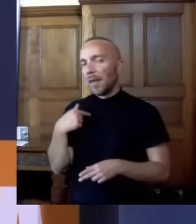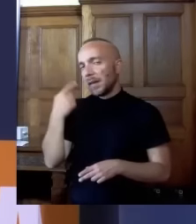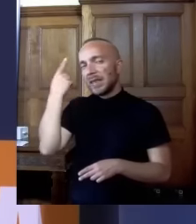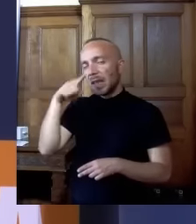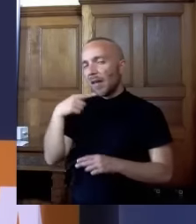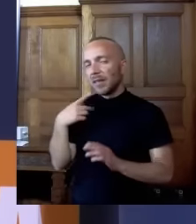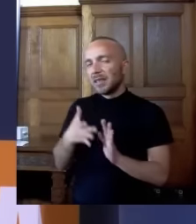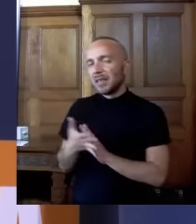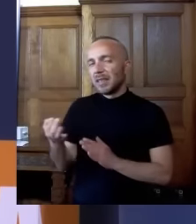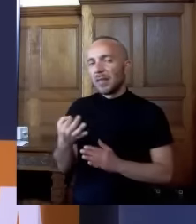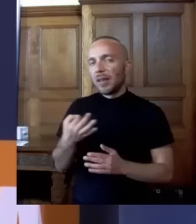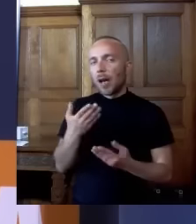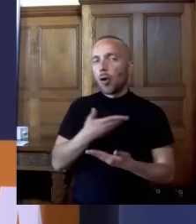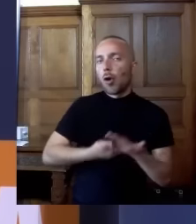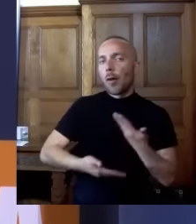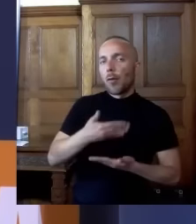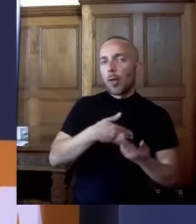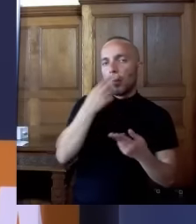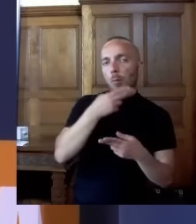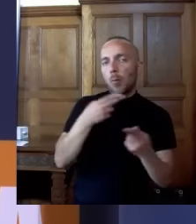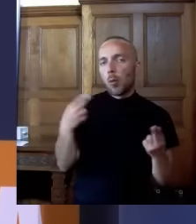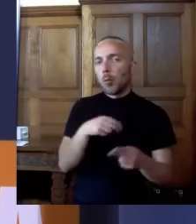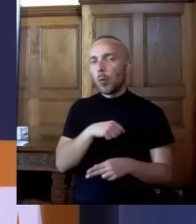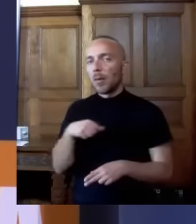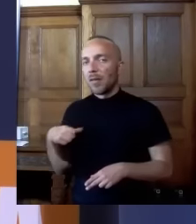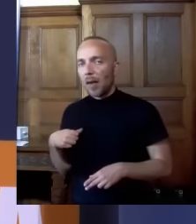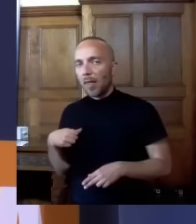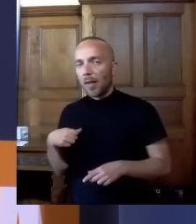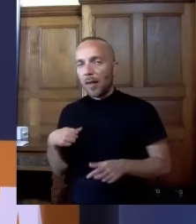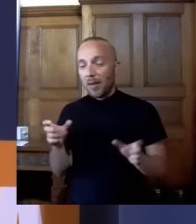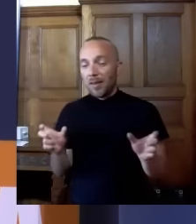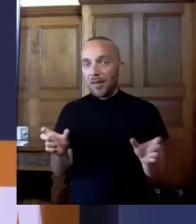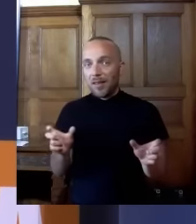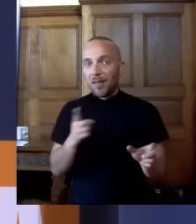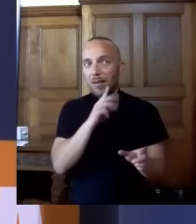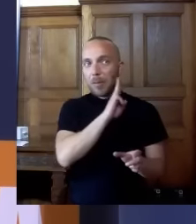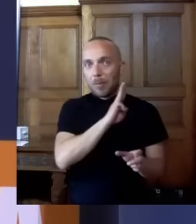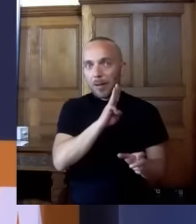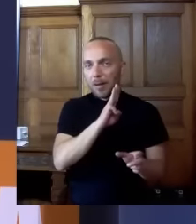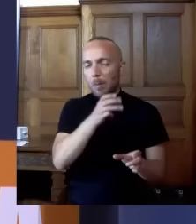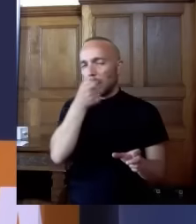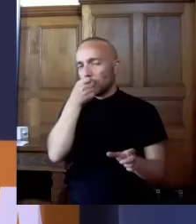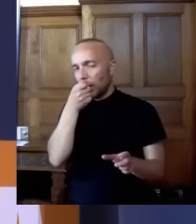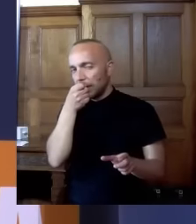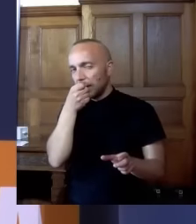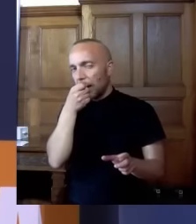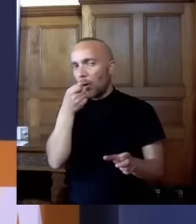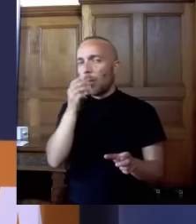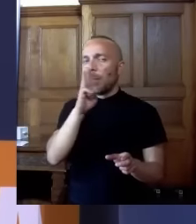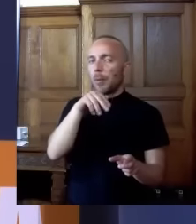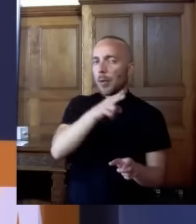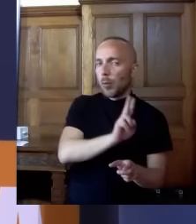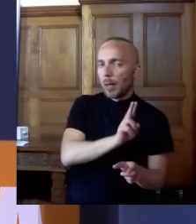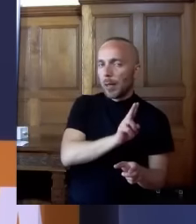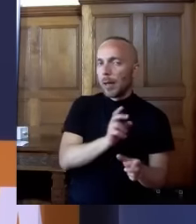colaboración público-privada hable de colaboración público-privada el partido popular el partido socialista o el partido nacionalista